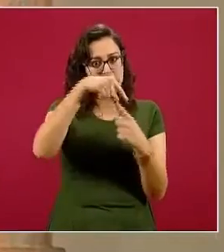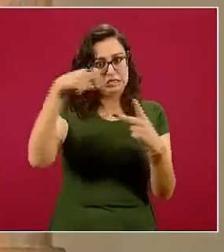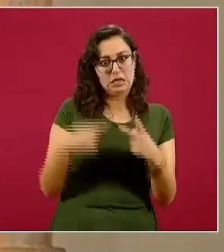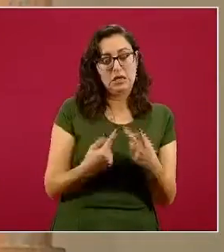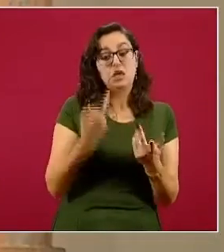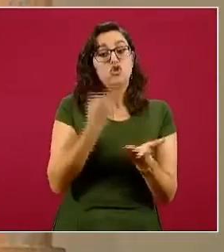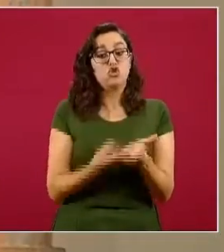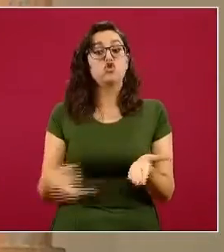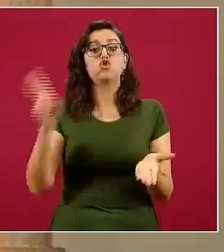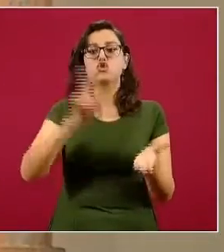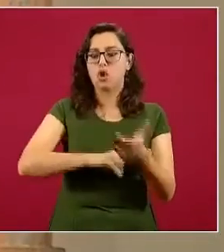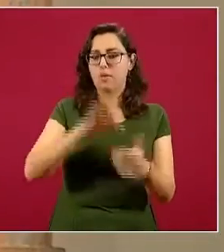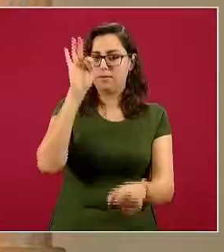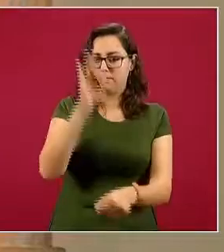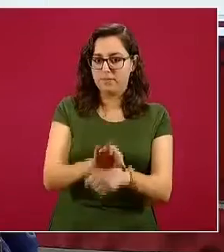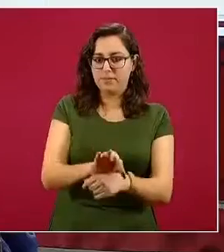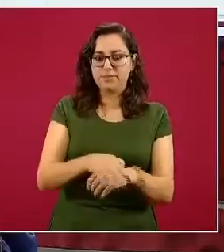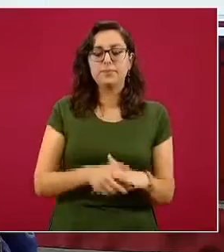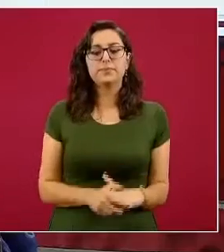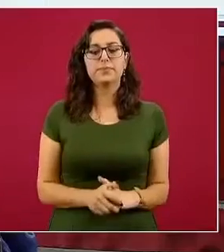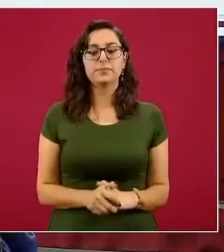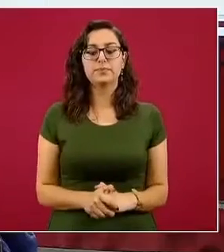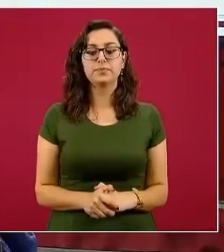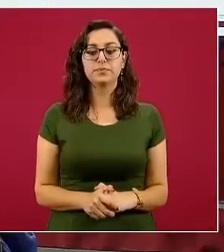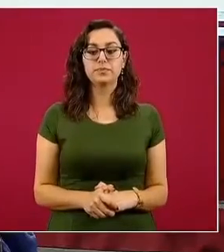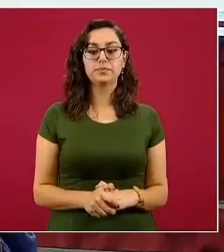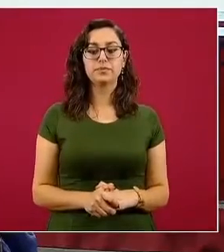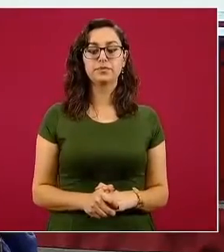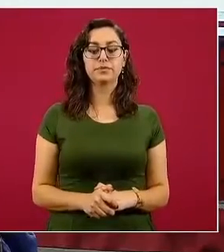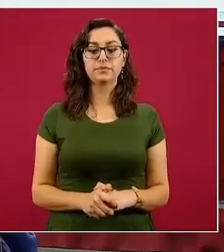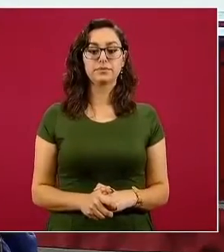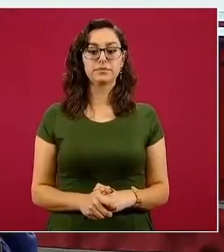una doble protección. La que sigue, por favor.